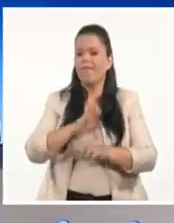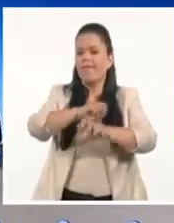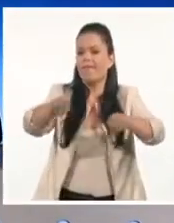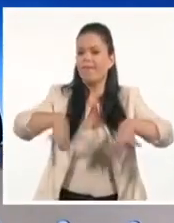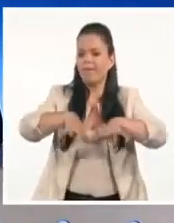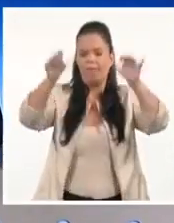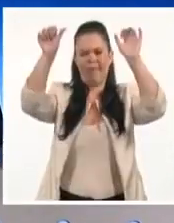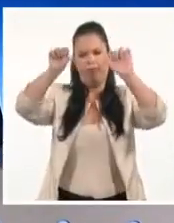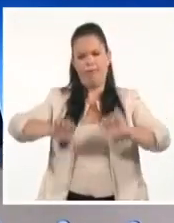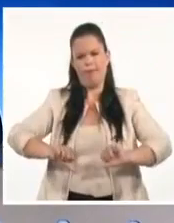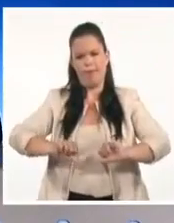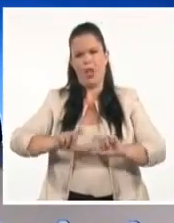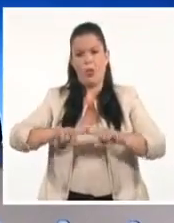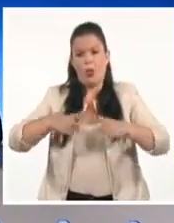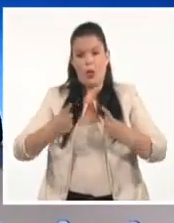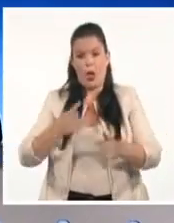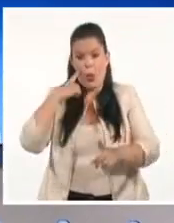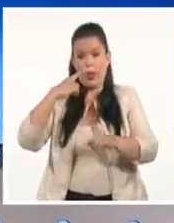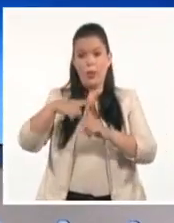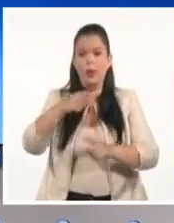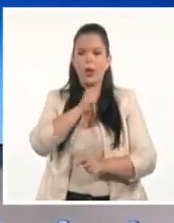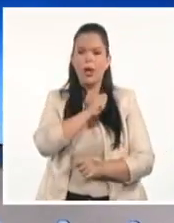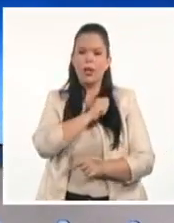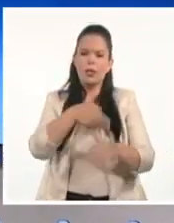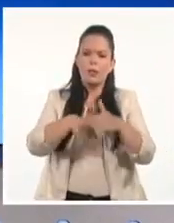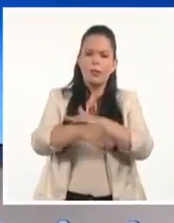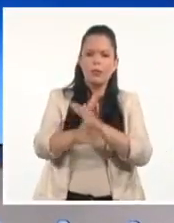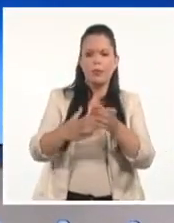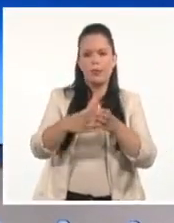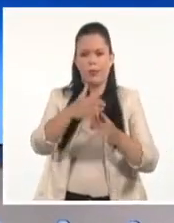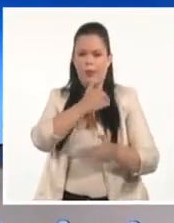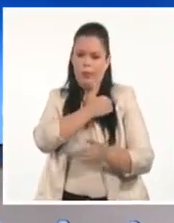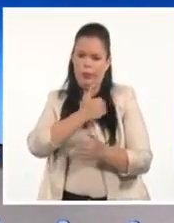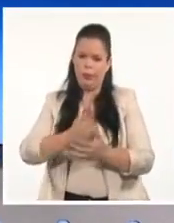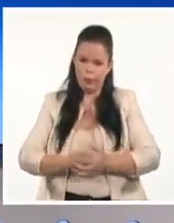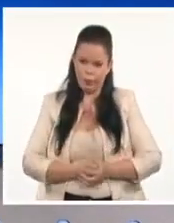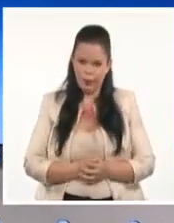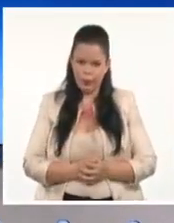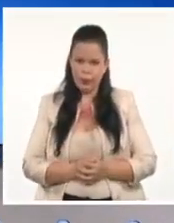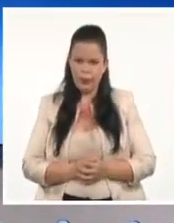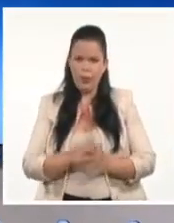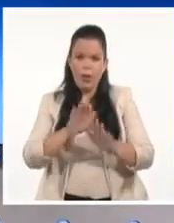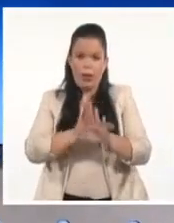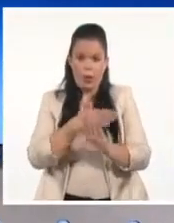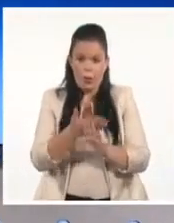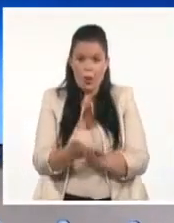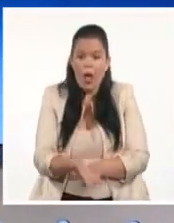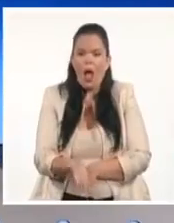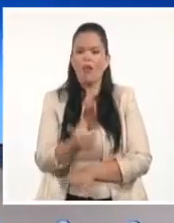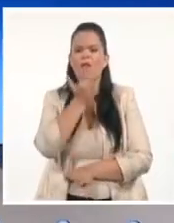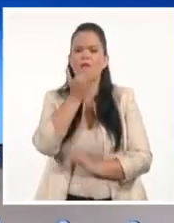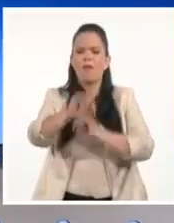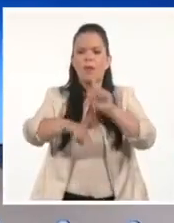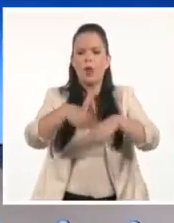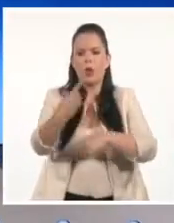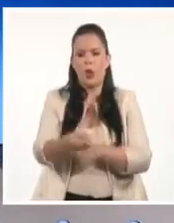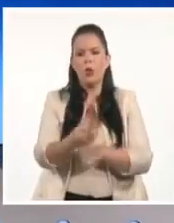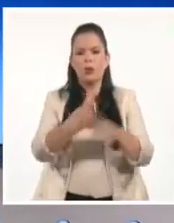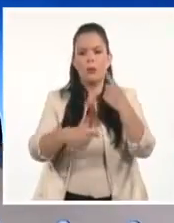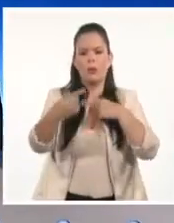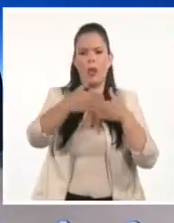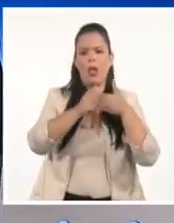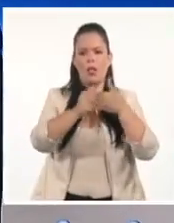justificar una intervención humanitaria. Después de eso, atentados contra los principales líderes, el presidente,